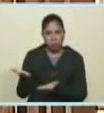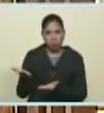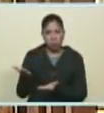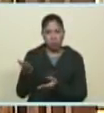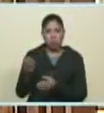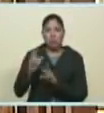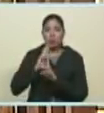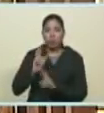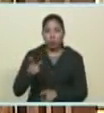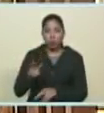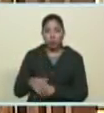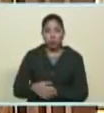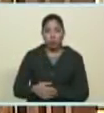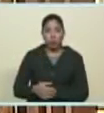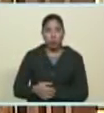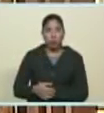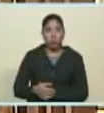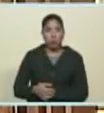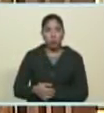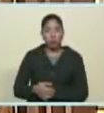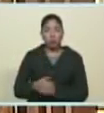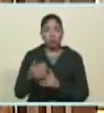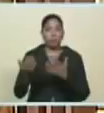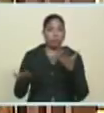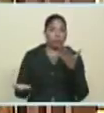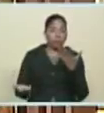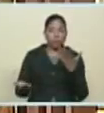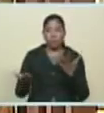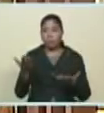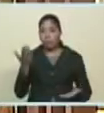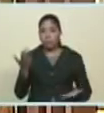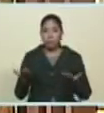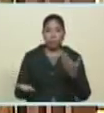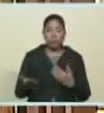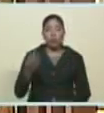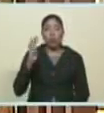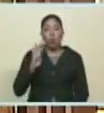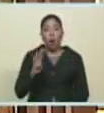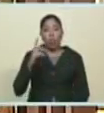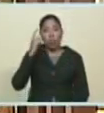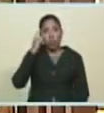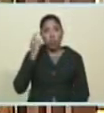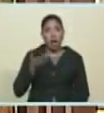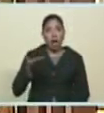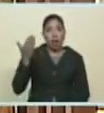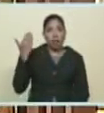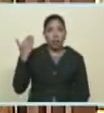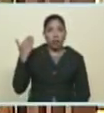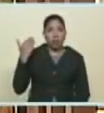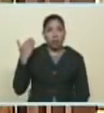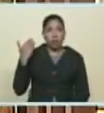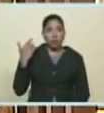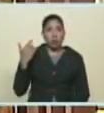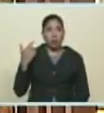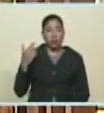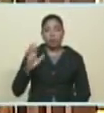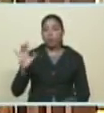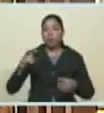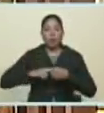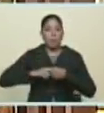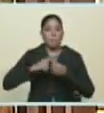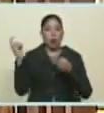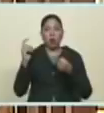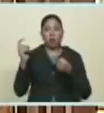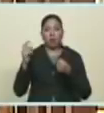todo indicaba, iban a ser muy adversos a la oposición, 4 días antes gritaron, no salimos de las elecciones,